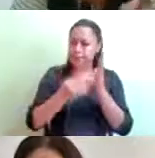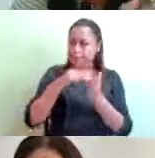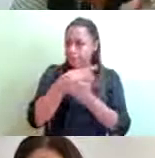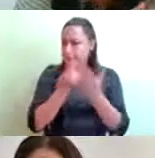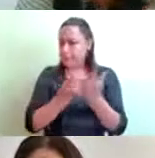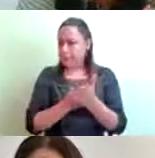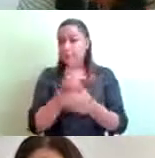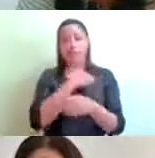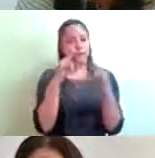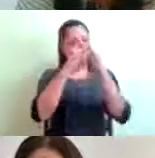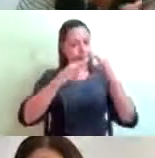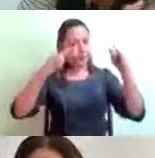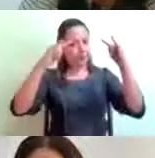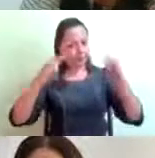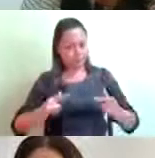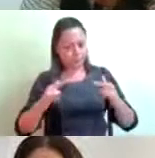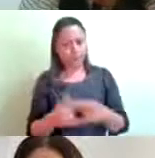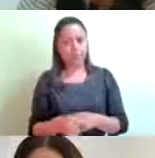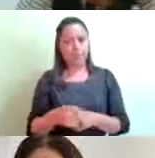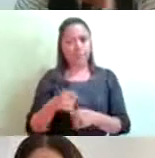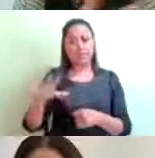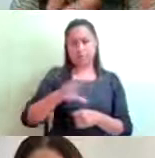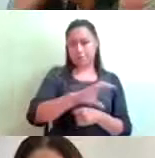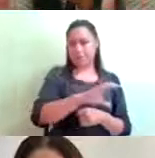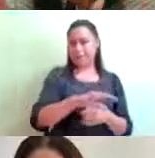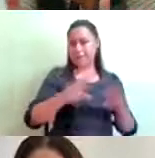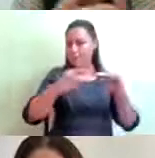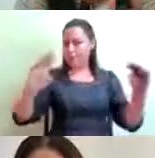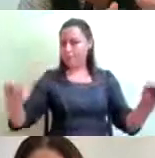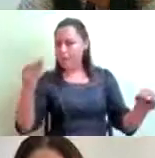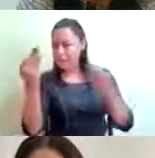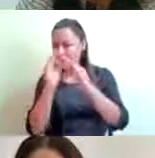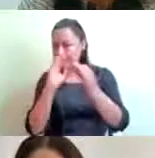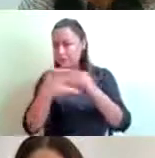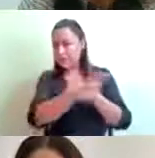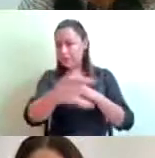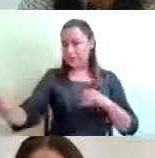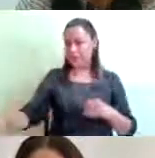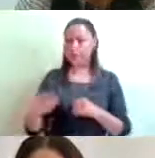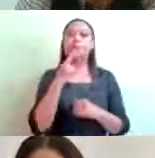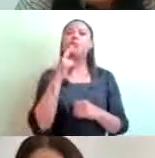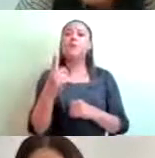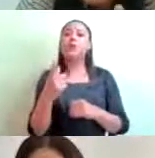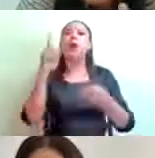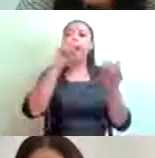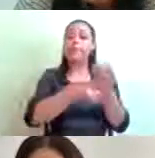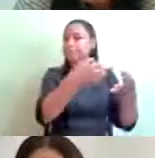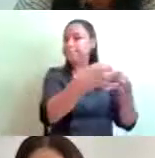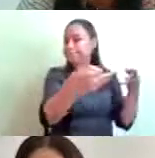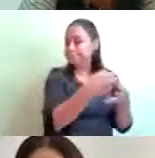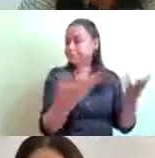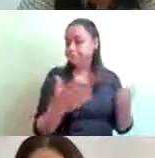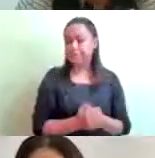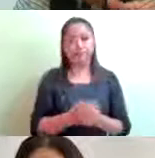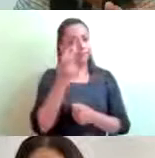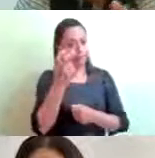los asentamientos humanos en las costas pues deberían de trasladarse hacia tierra adentro, ¿no? Entonces, ese es uno de